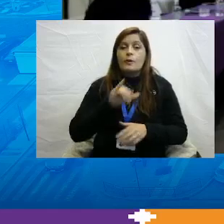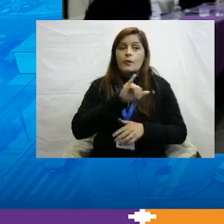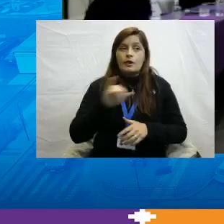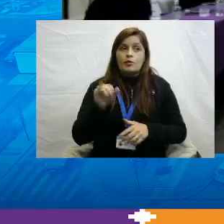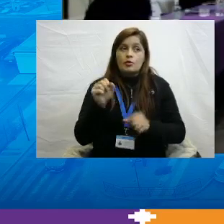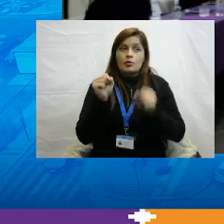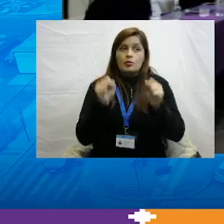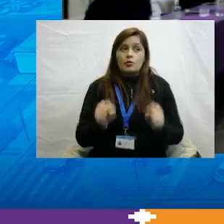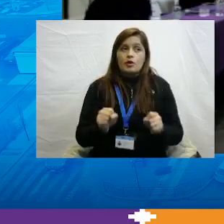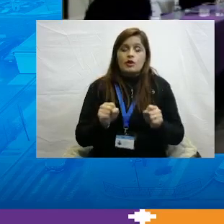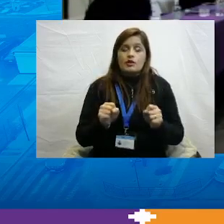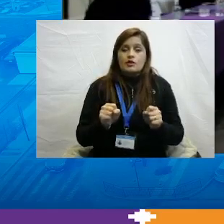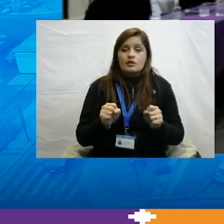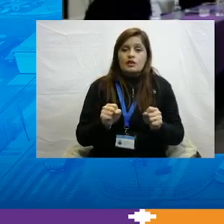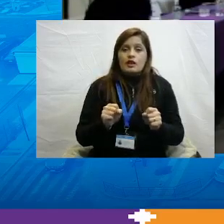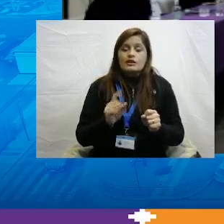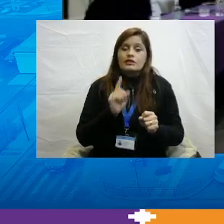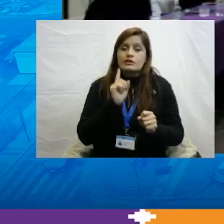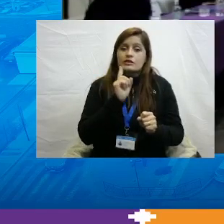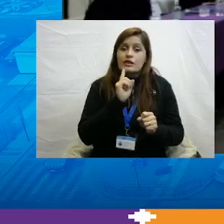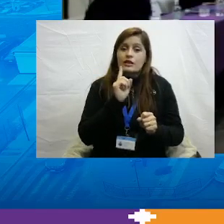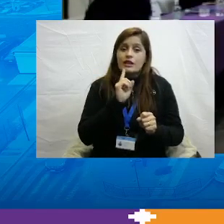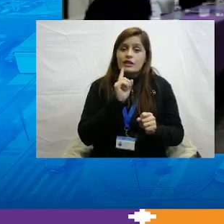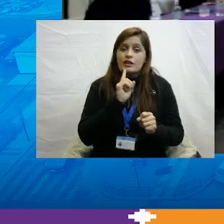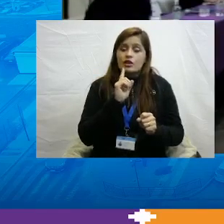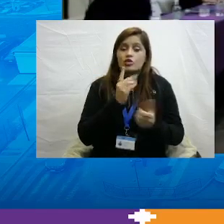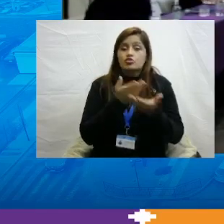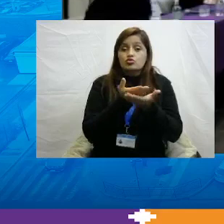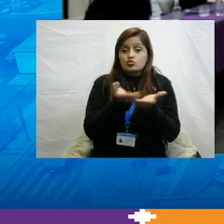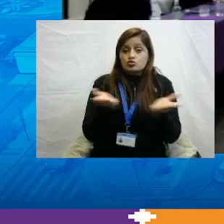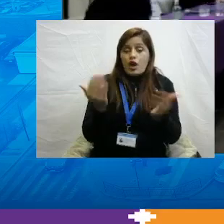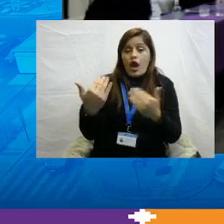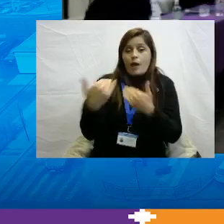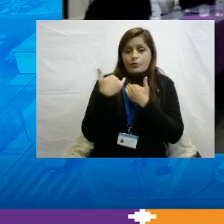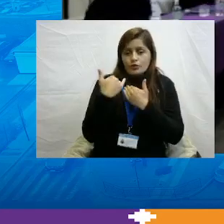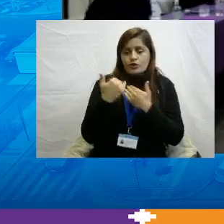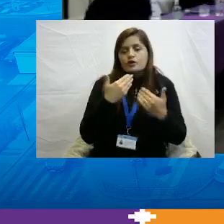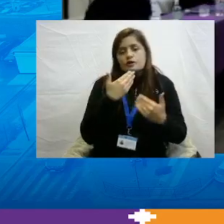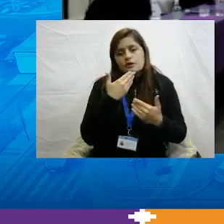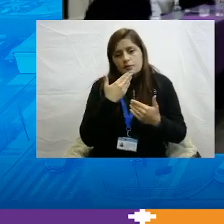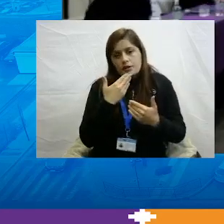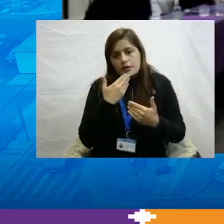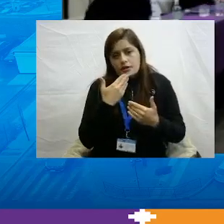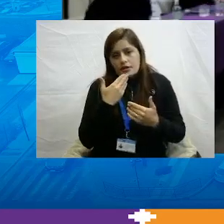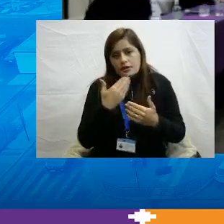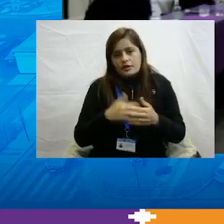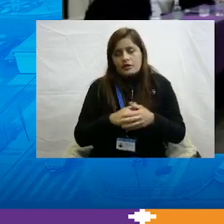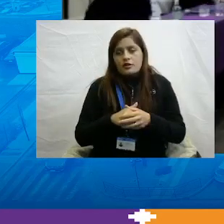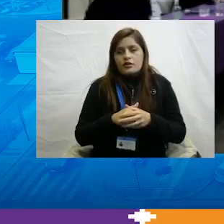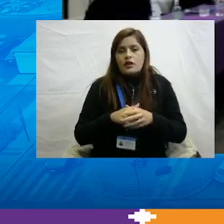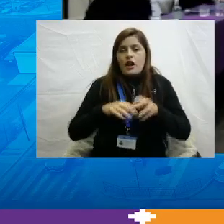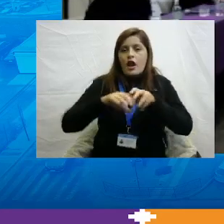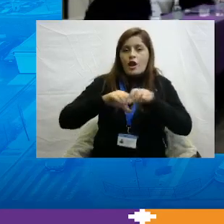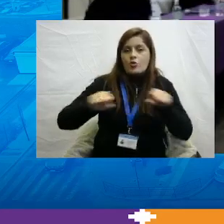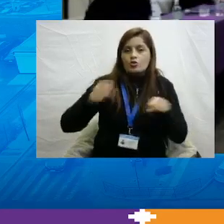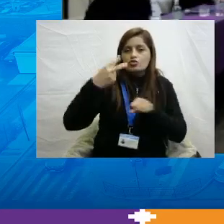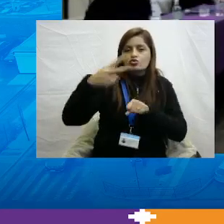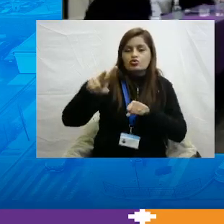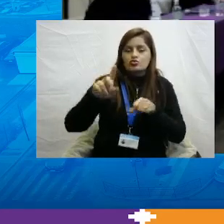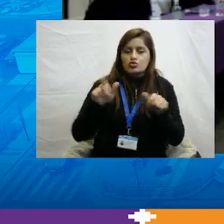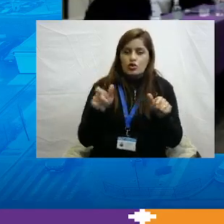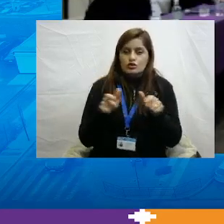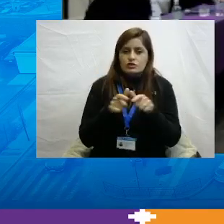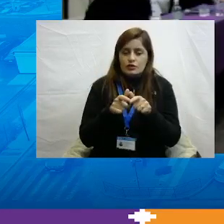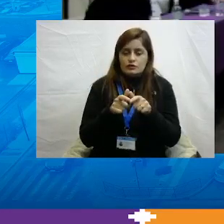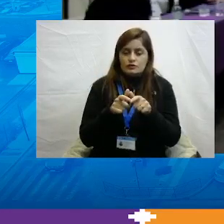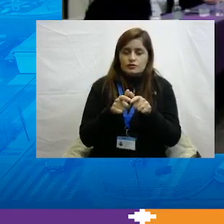podamos contar con la disposición de ustedes y de su tiempo, y así coordinar este Consejo